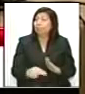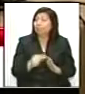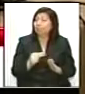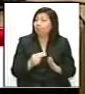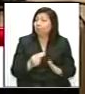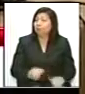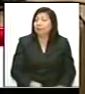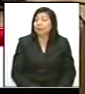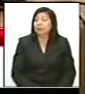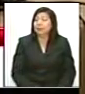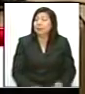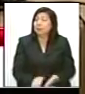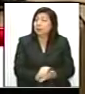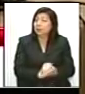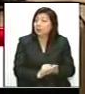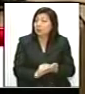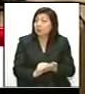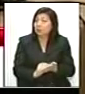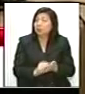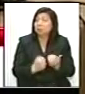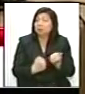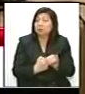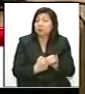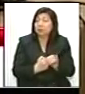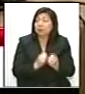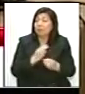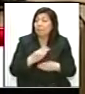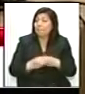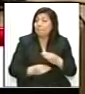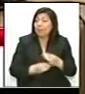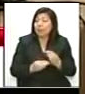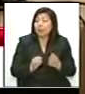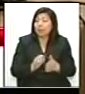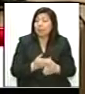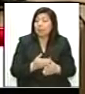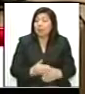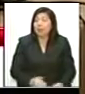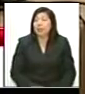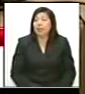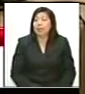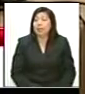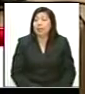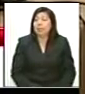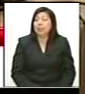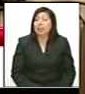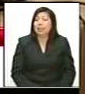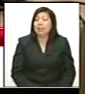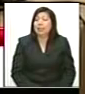de solidaridad con los pueblos y clases oprimidas del mundo, que es parte